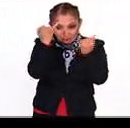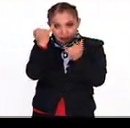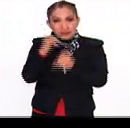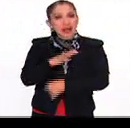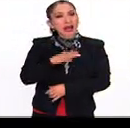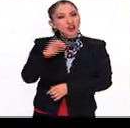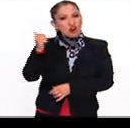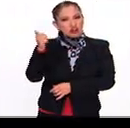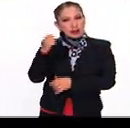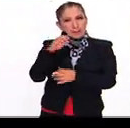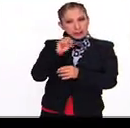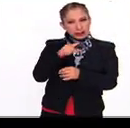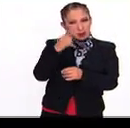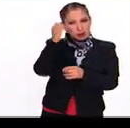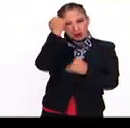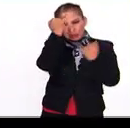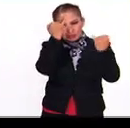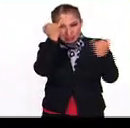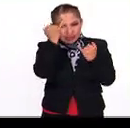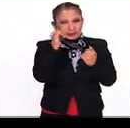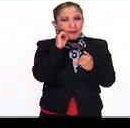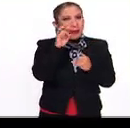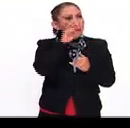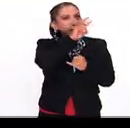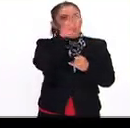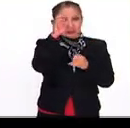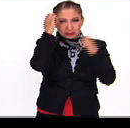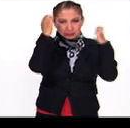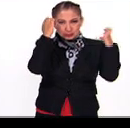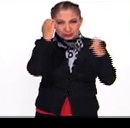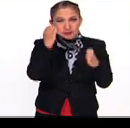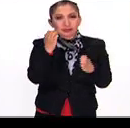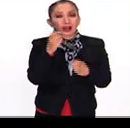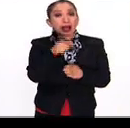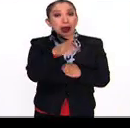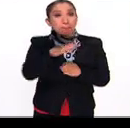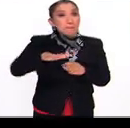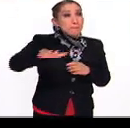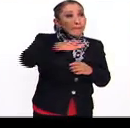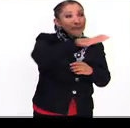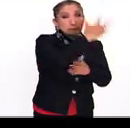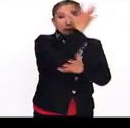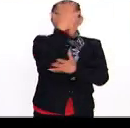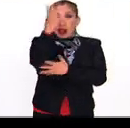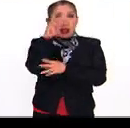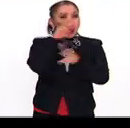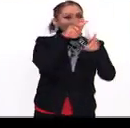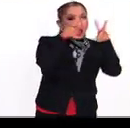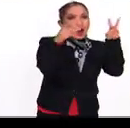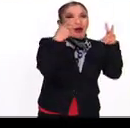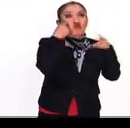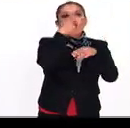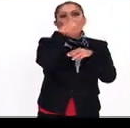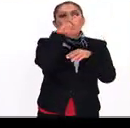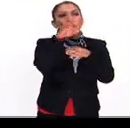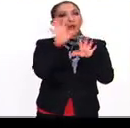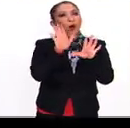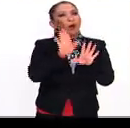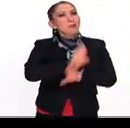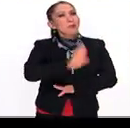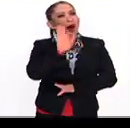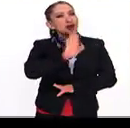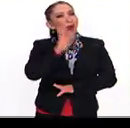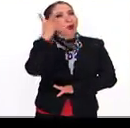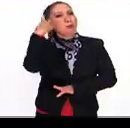lectura que, a partir de lo que dices y lo que vemos también en esta muestra, y es que el paisaje, la cuestión visual, también nos invita